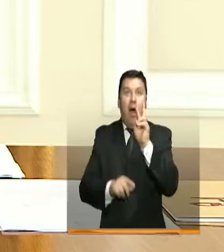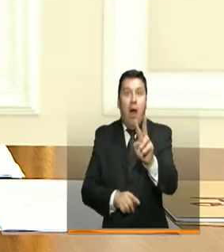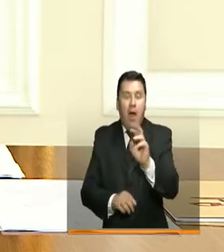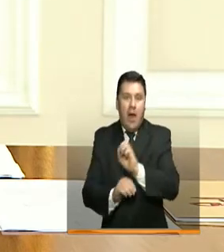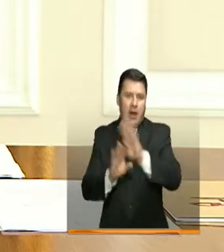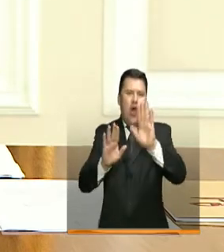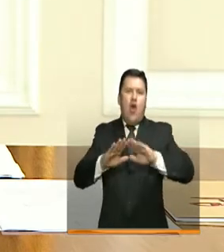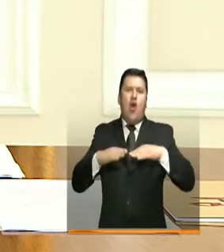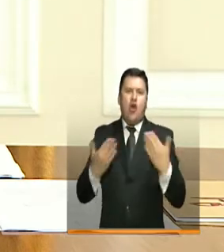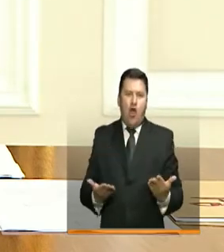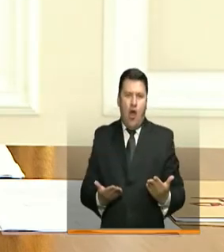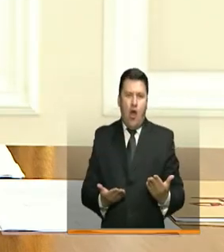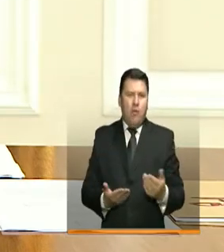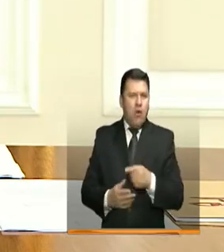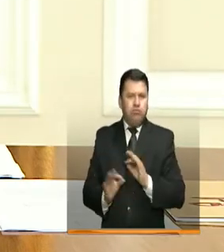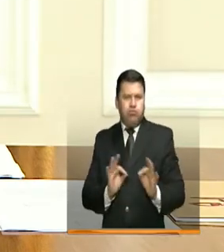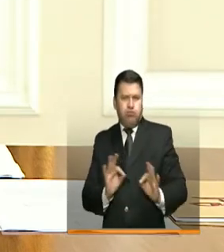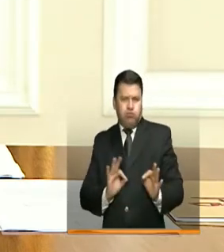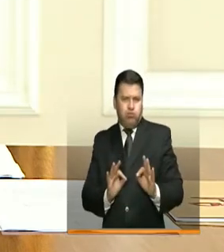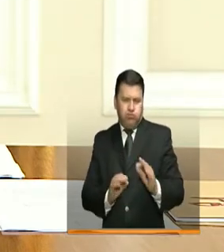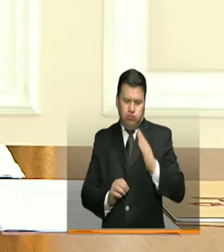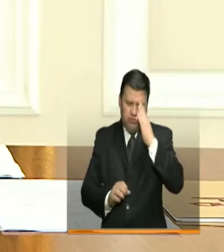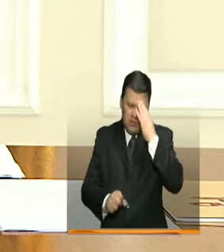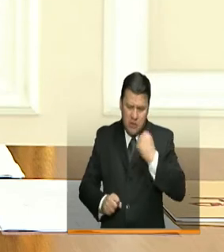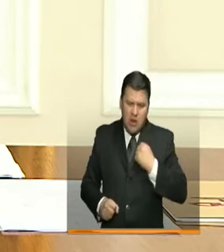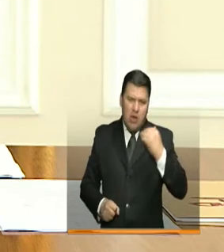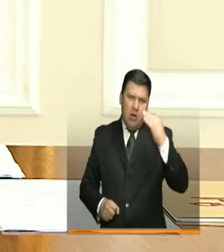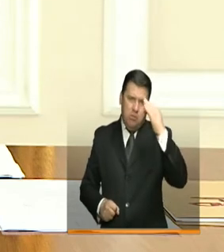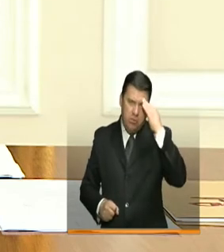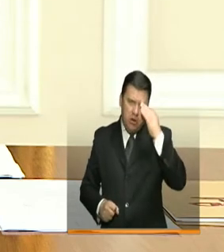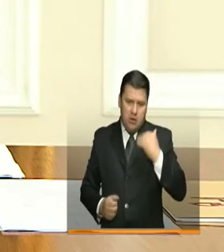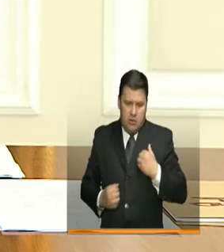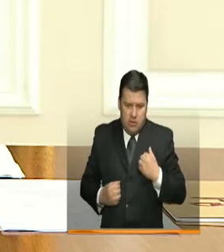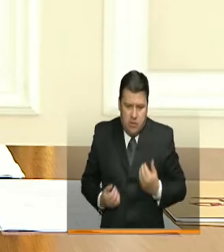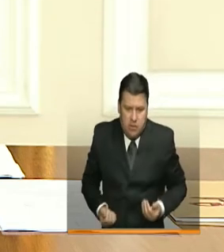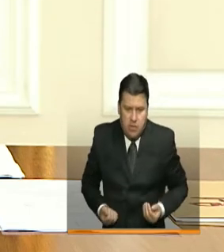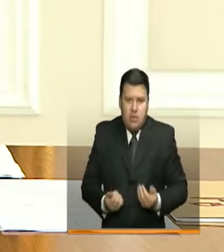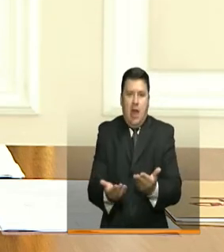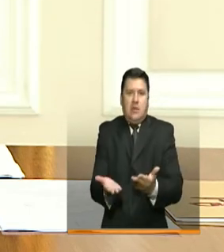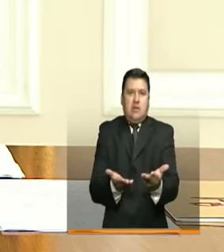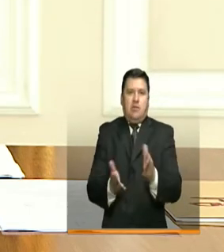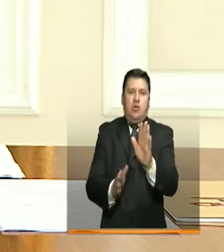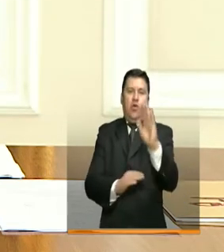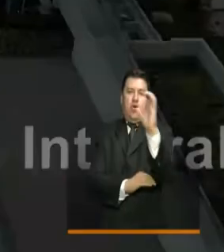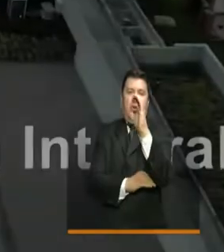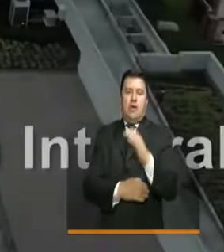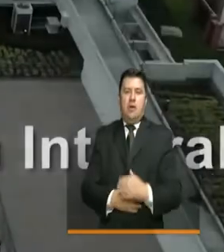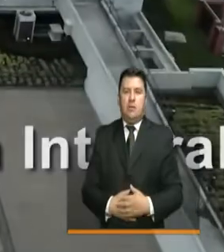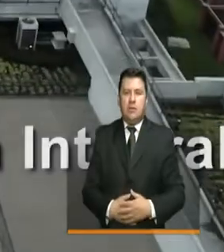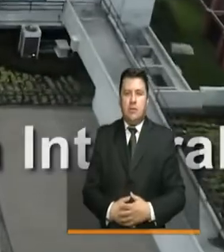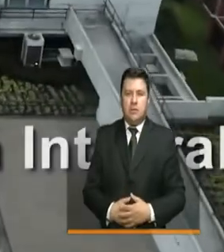está ese despliegue de capacidades de nuestra fuerza pública al servicio de todos los colombianos.